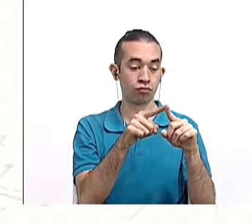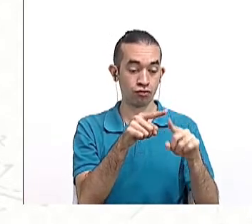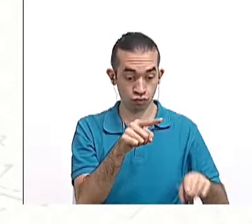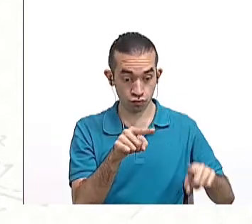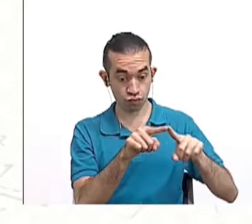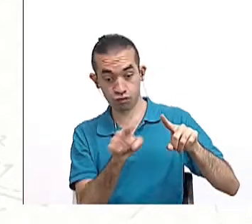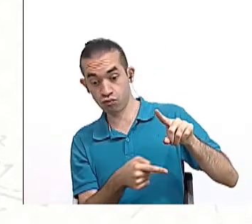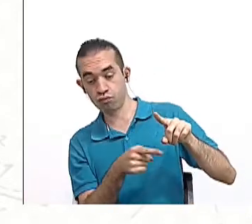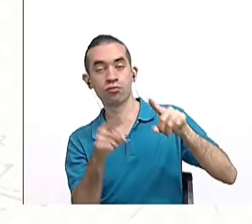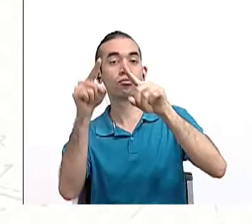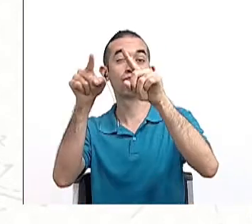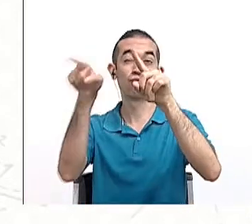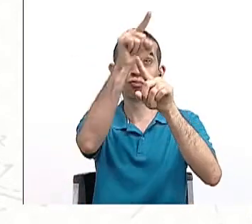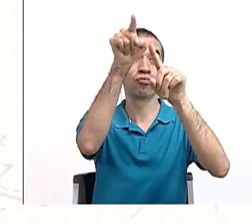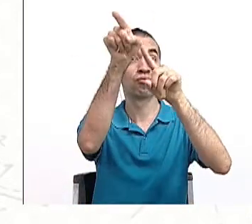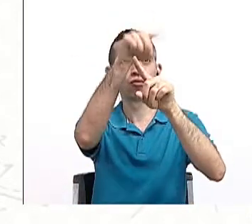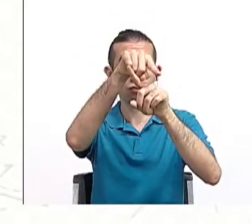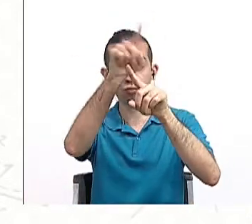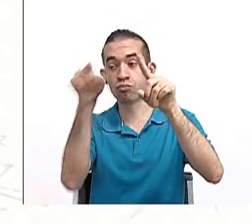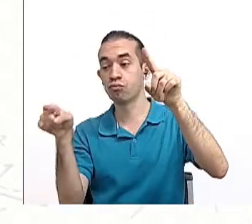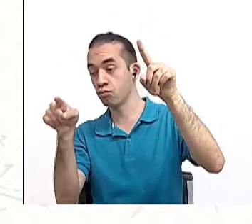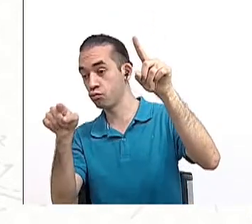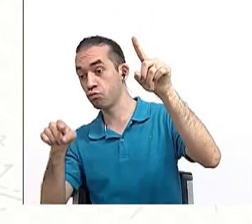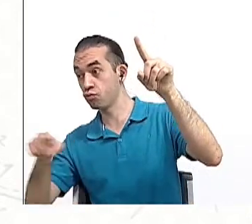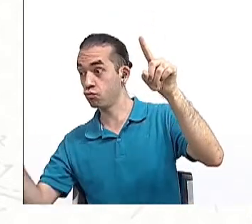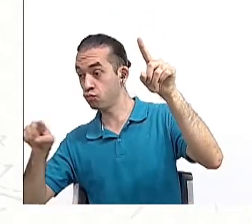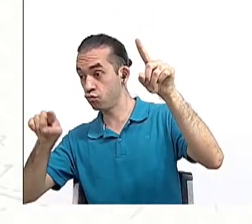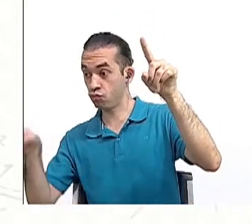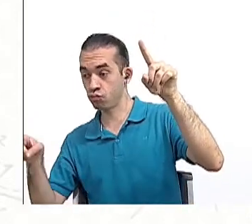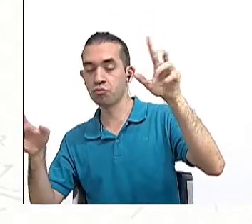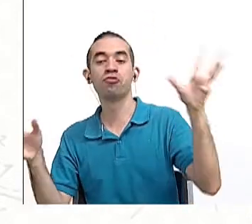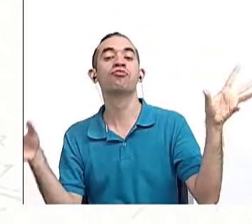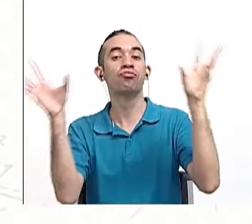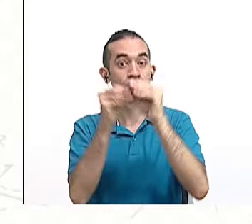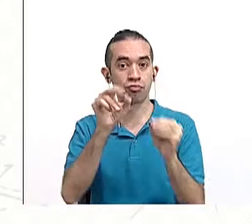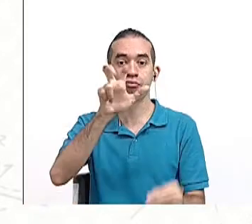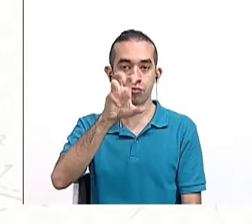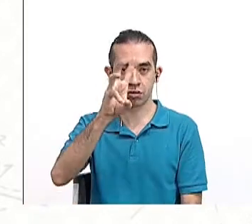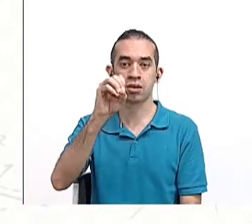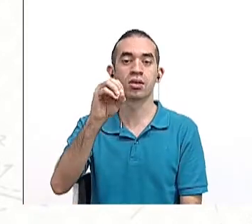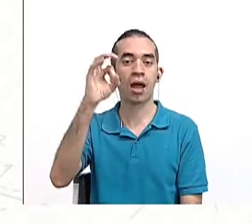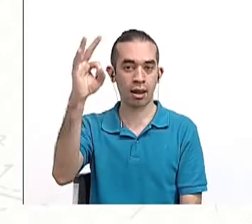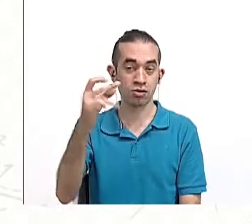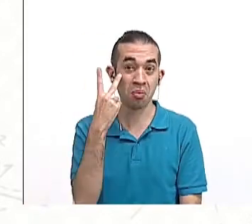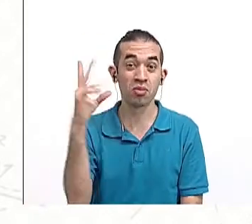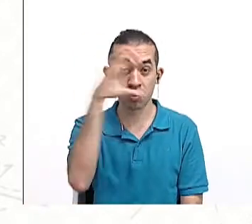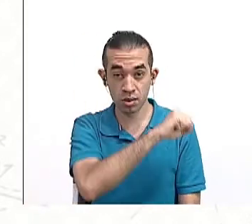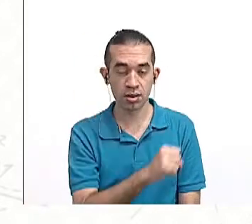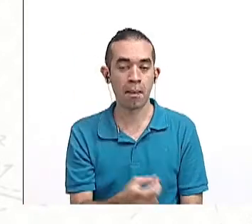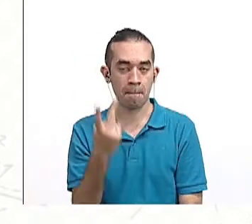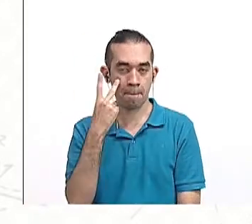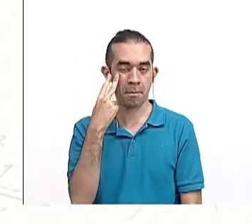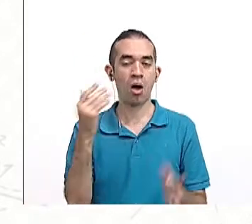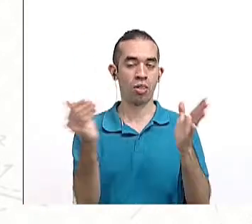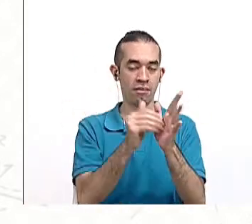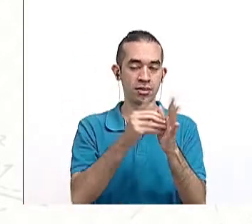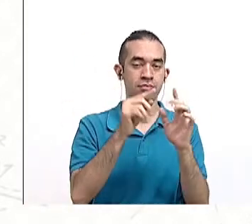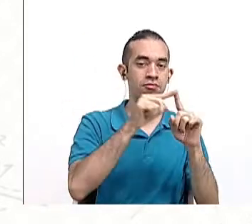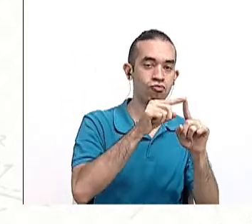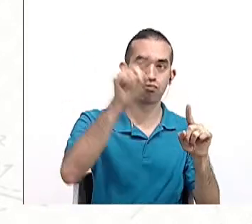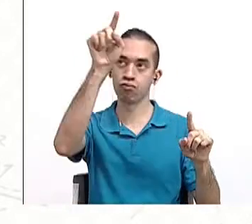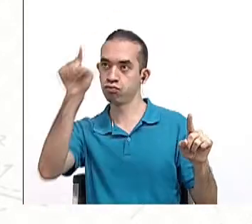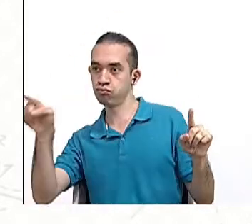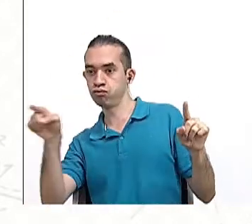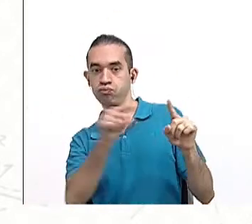lo vieron que bien bueno anotemos lo por ahí por favor la suma de los ángulos externos de un triángulo es